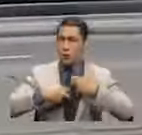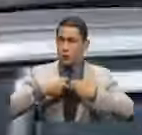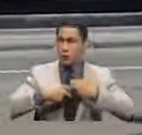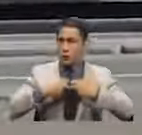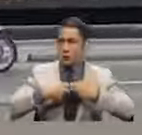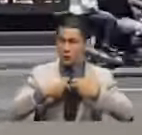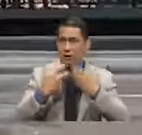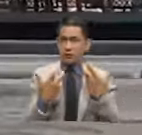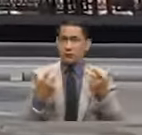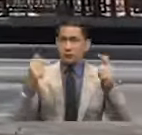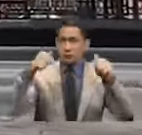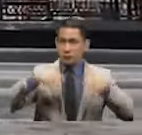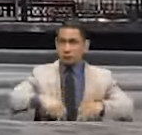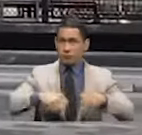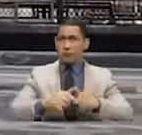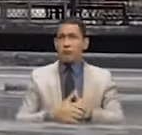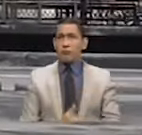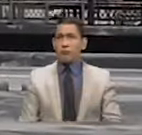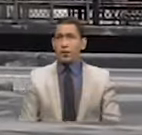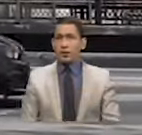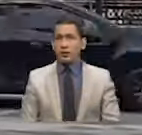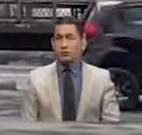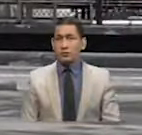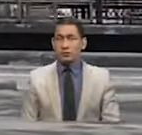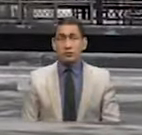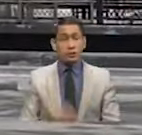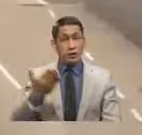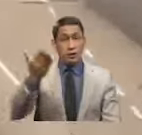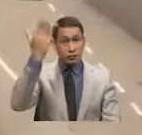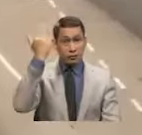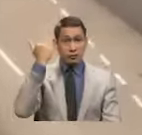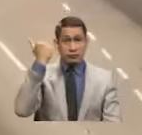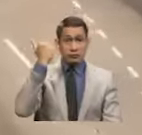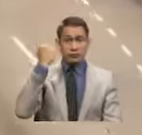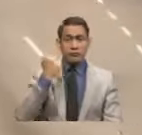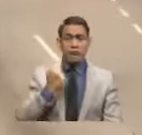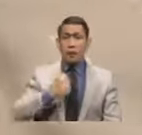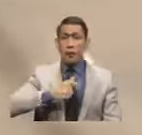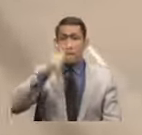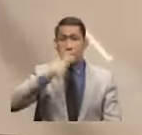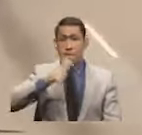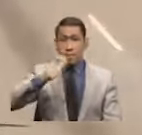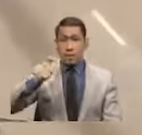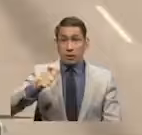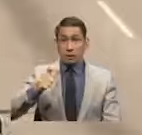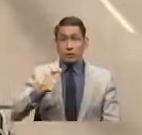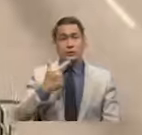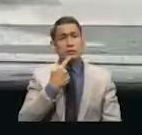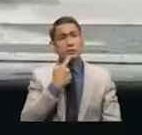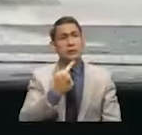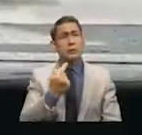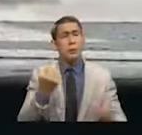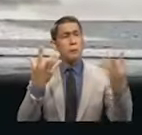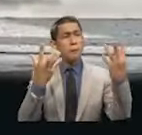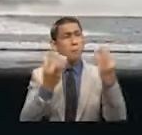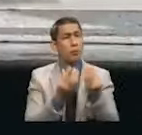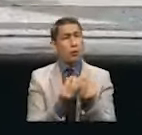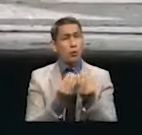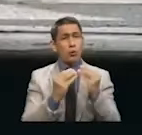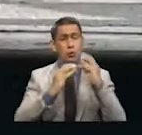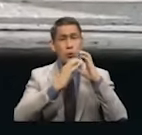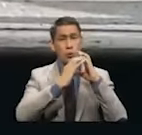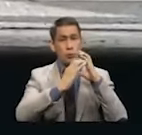cual se presenta este inconveniente, porque hace mucho tiempo las personas están demandando mayor número de unidades